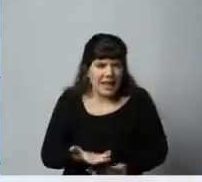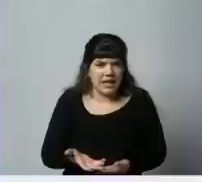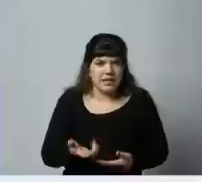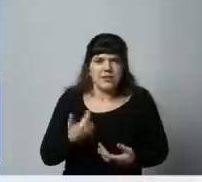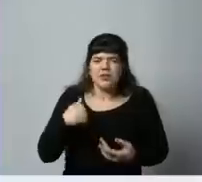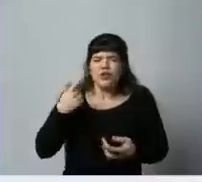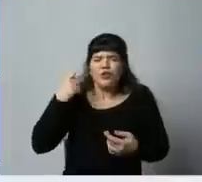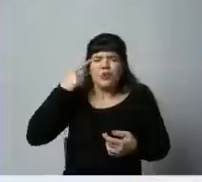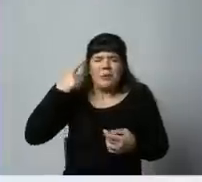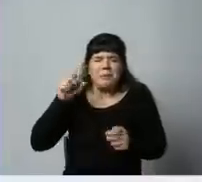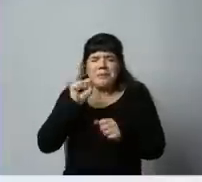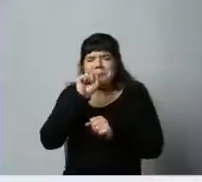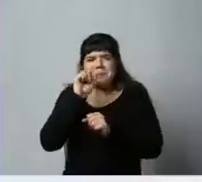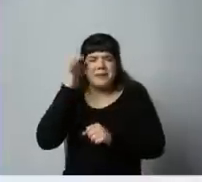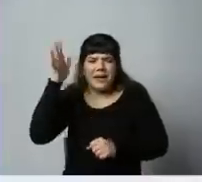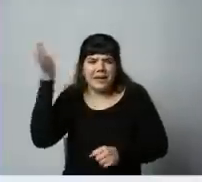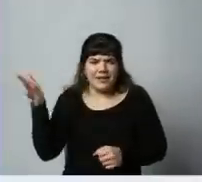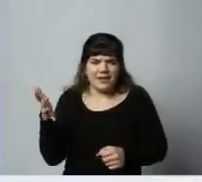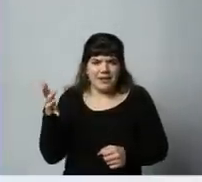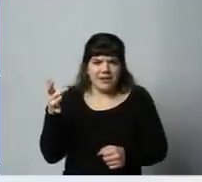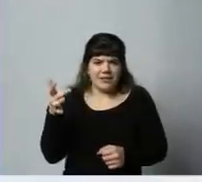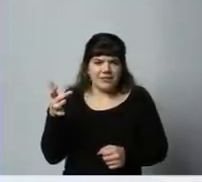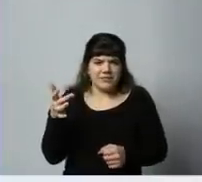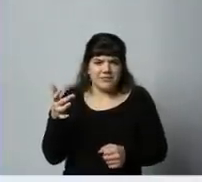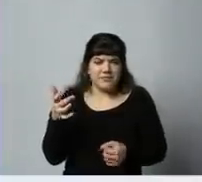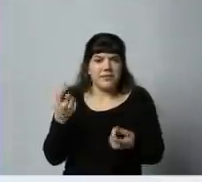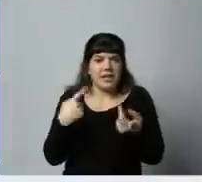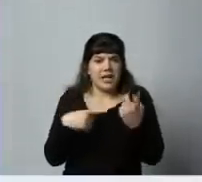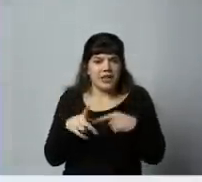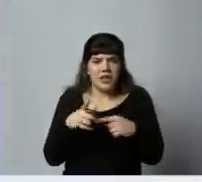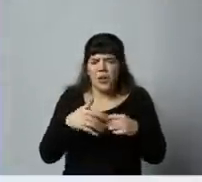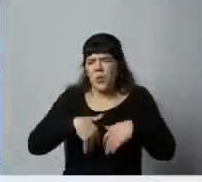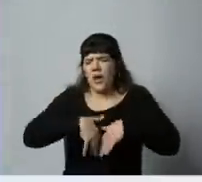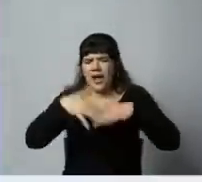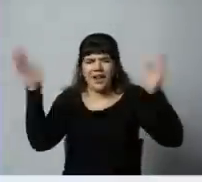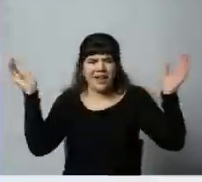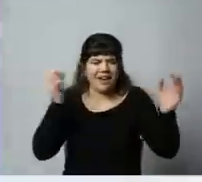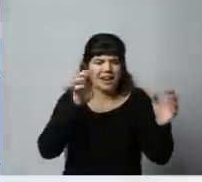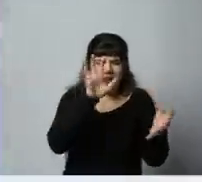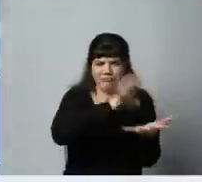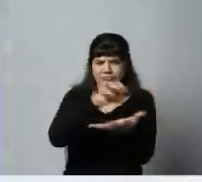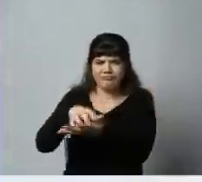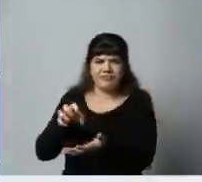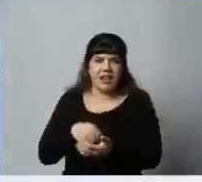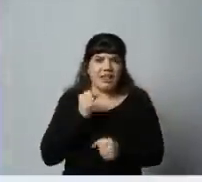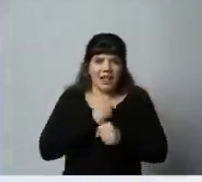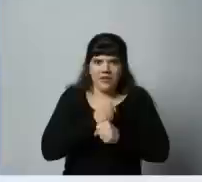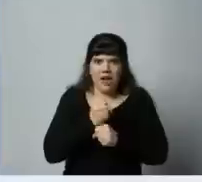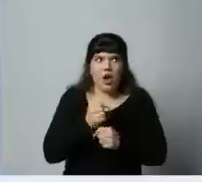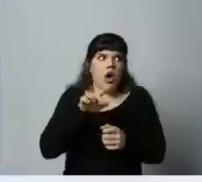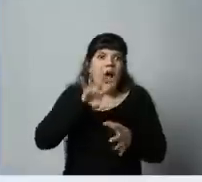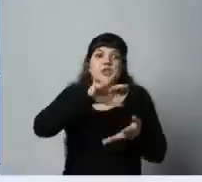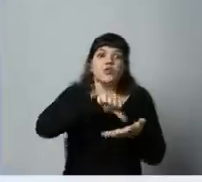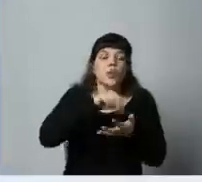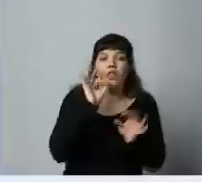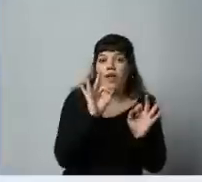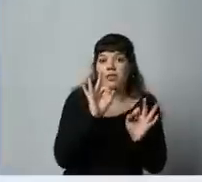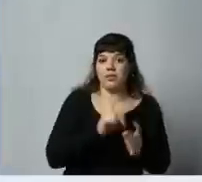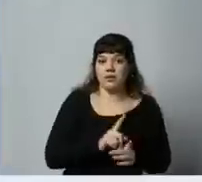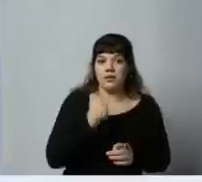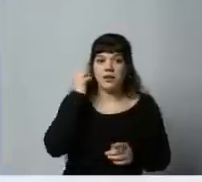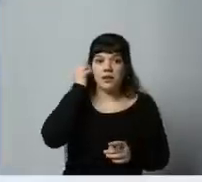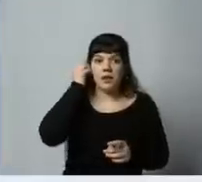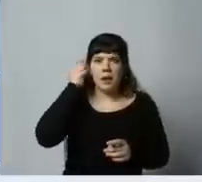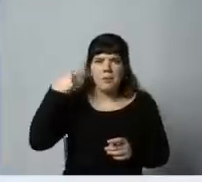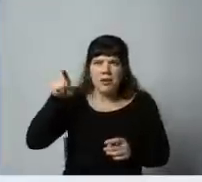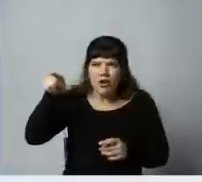me quiero ni imaginar el escándalo que sería no en cualquier ámbito laboral urbano sin embargo evidentemente eso es